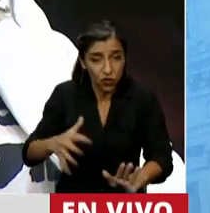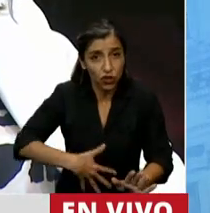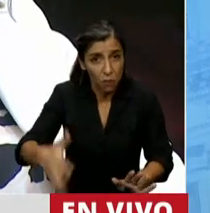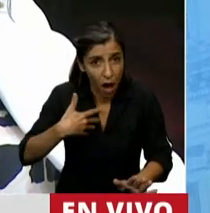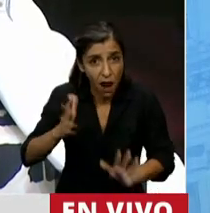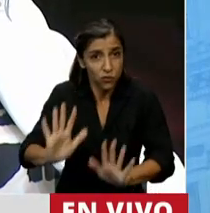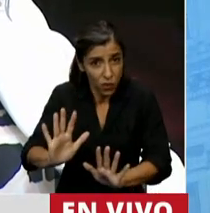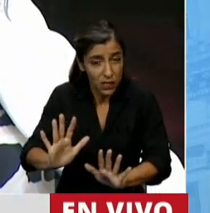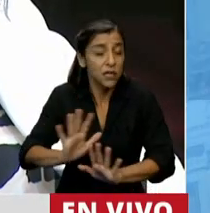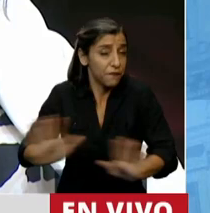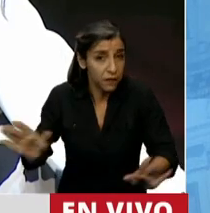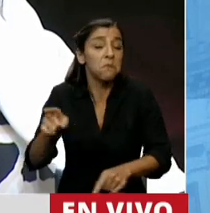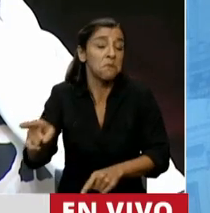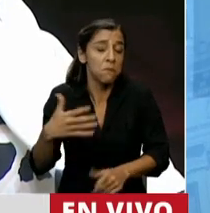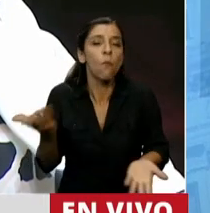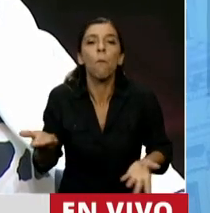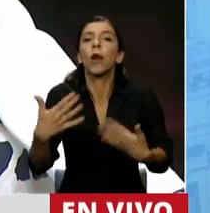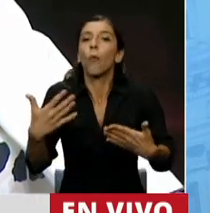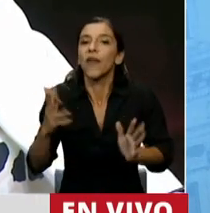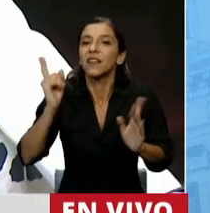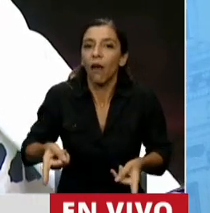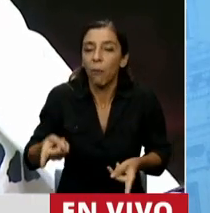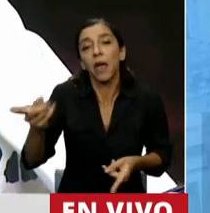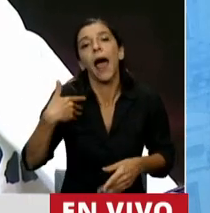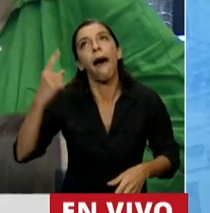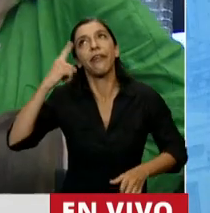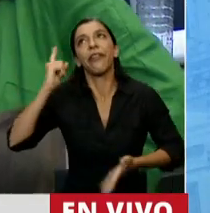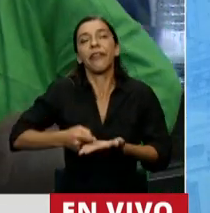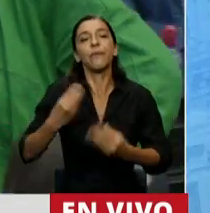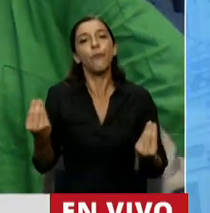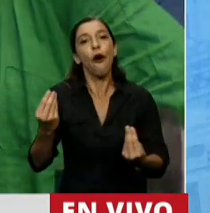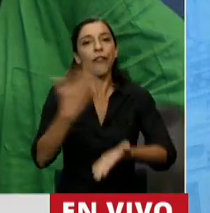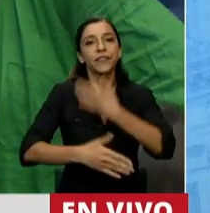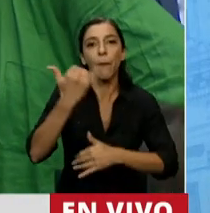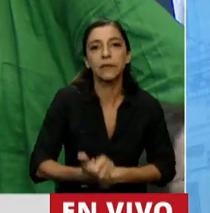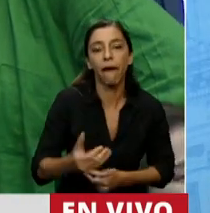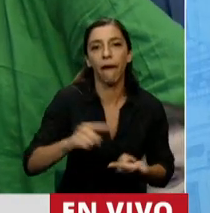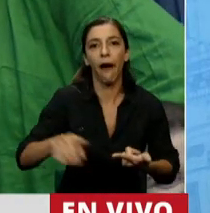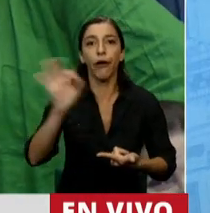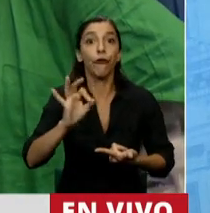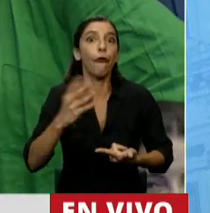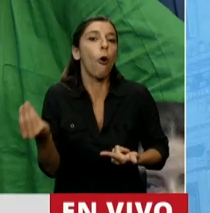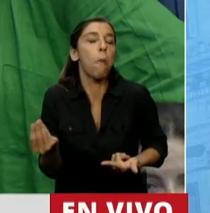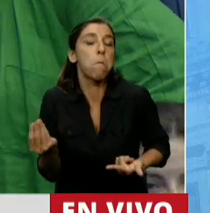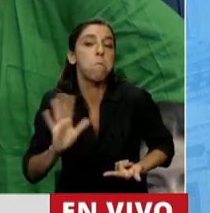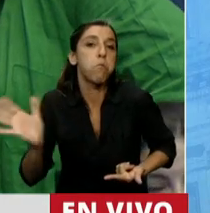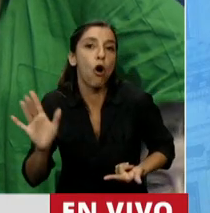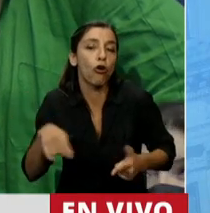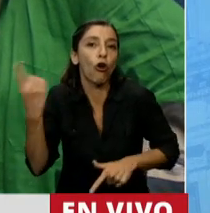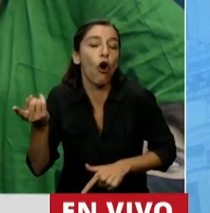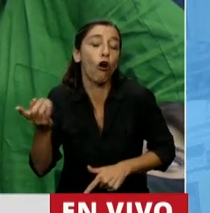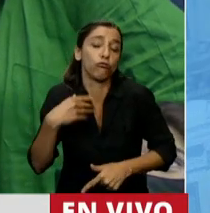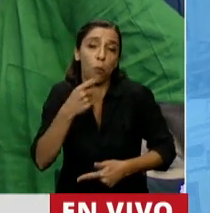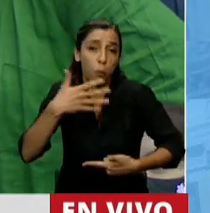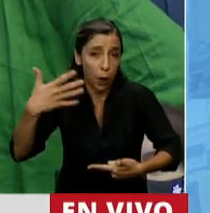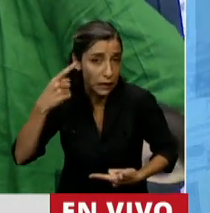diagnosticado con una discapacidad o decide interrumpir un embarazo por haber sido diagnosticado con síndrome de